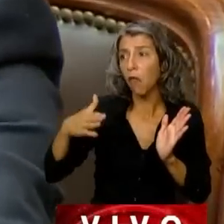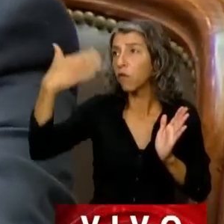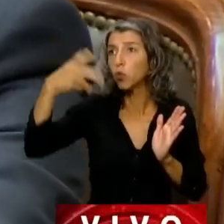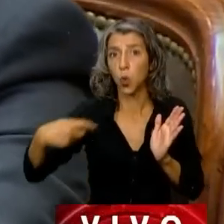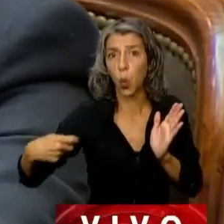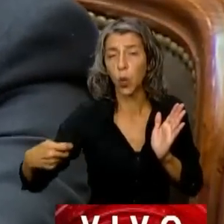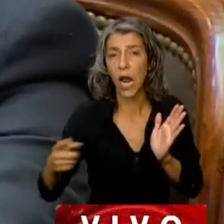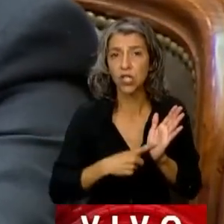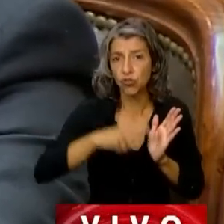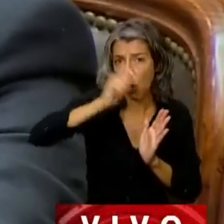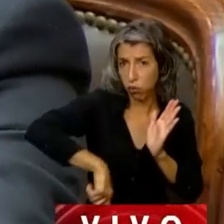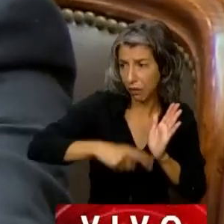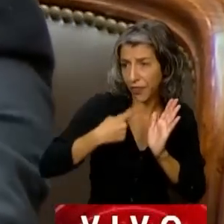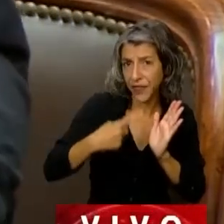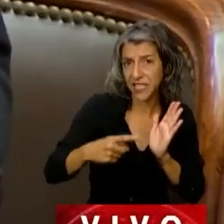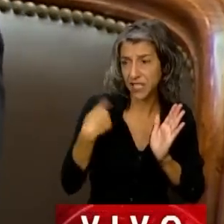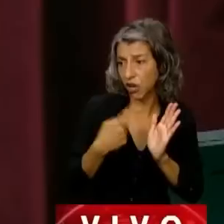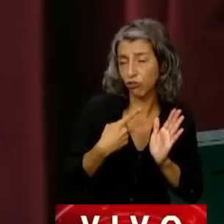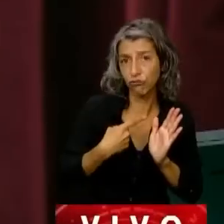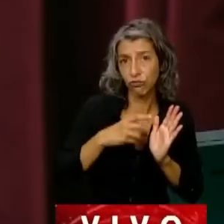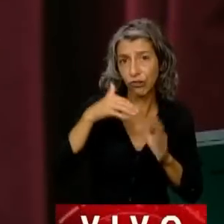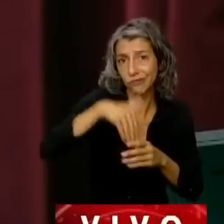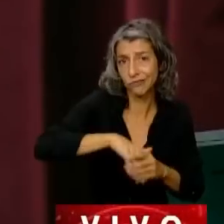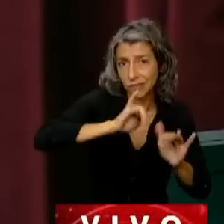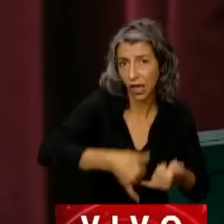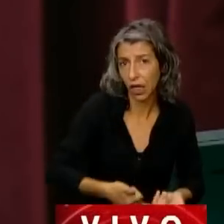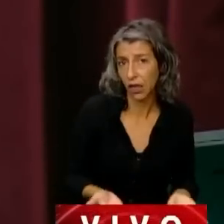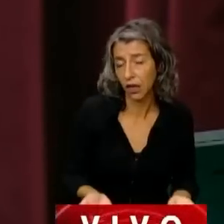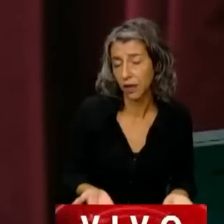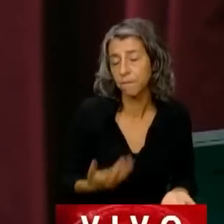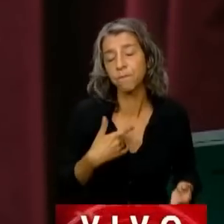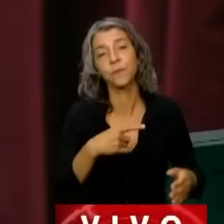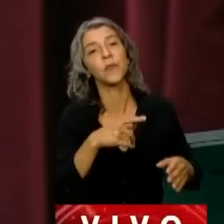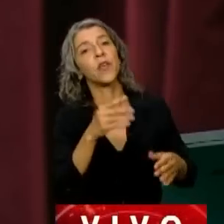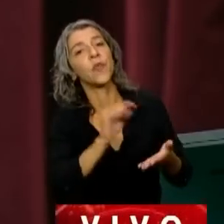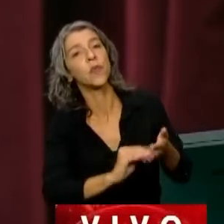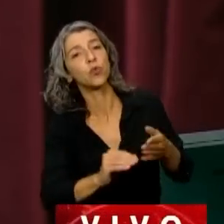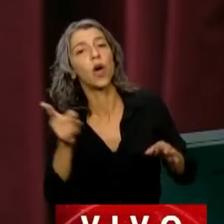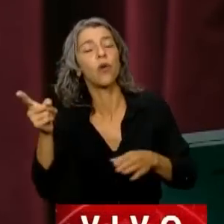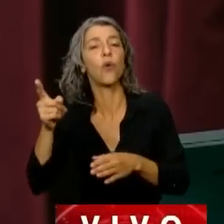problema. Le solicito una interrupción a la diputada Graciela Camaño, diputado Tetaz.